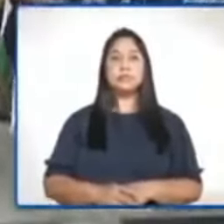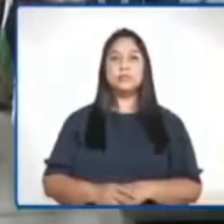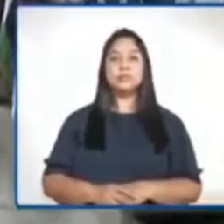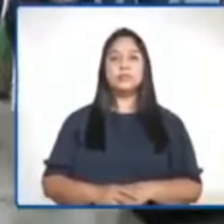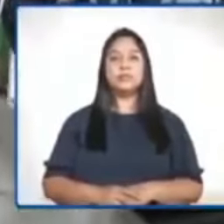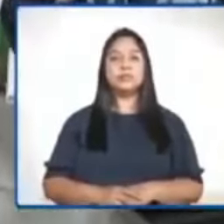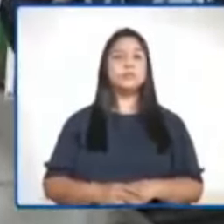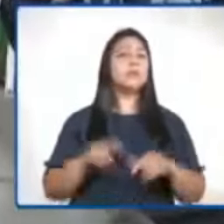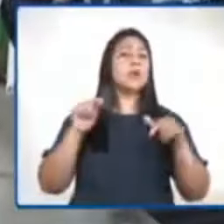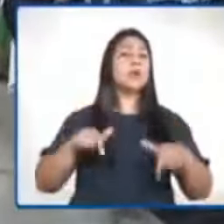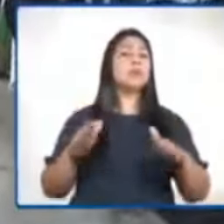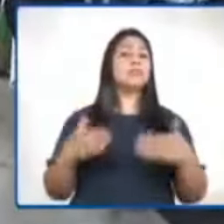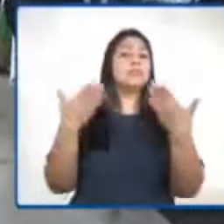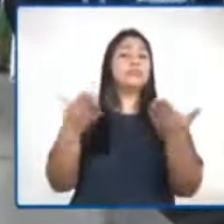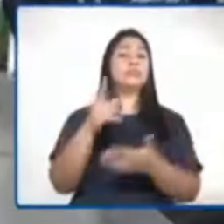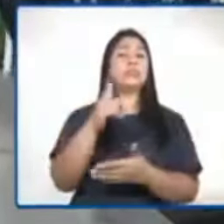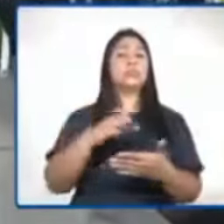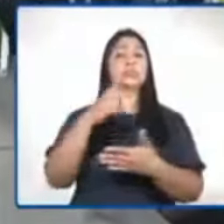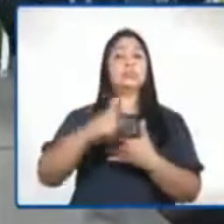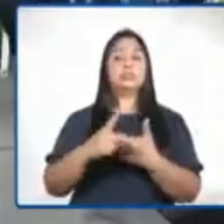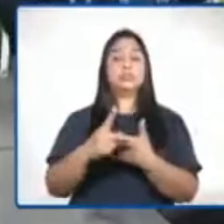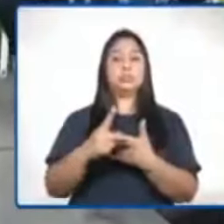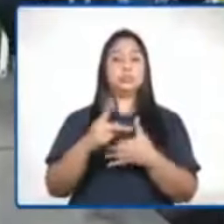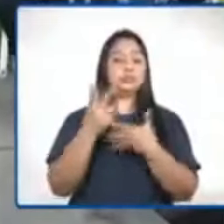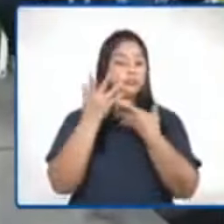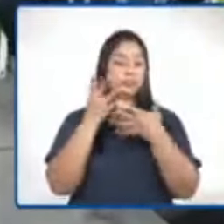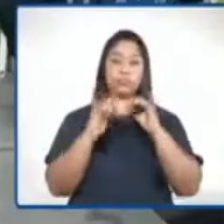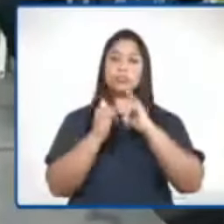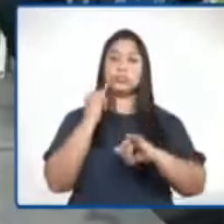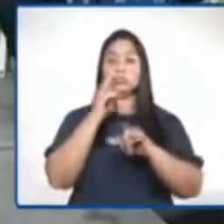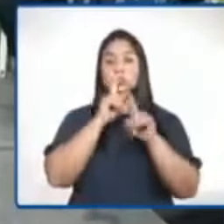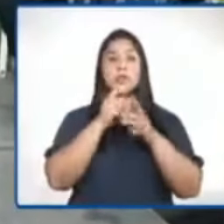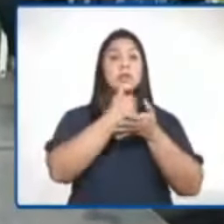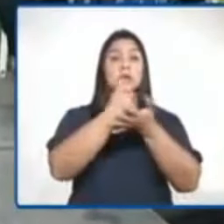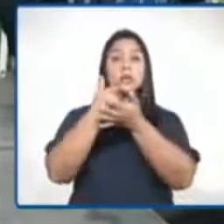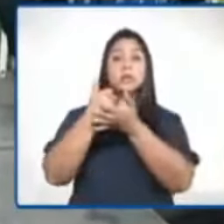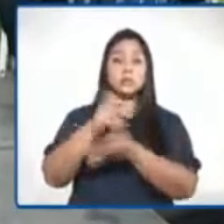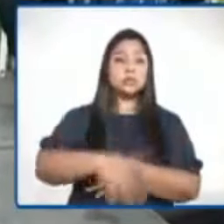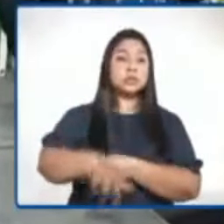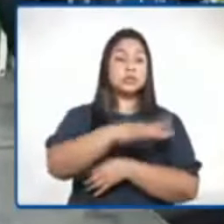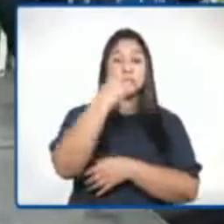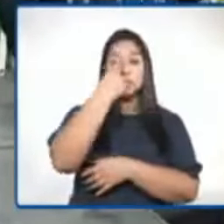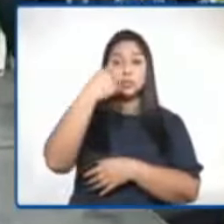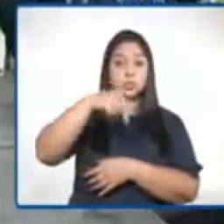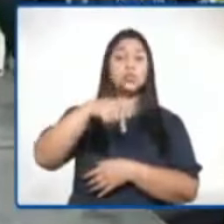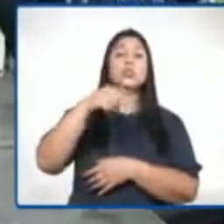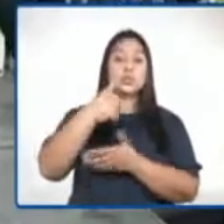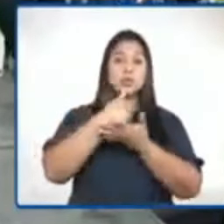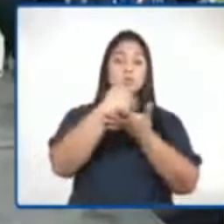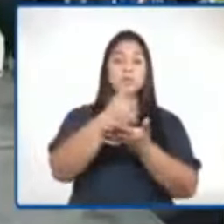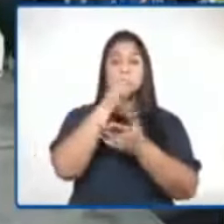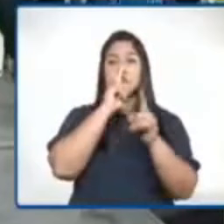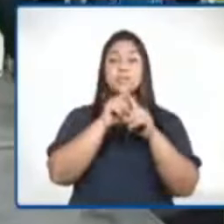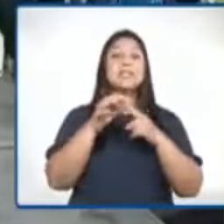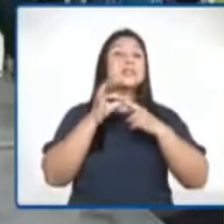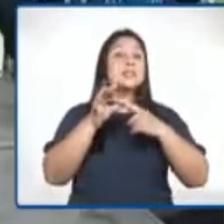Hoy entregamos un proyecto más finalizado, beneficiando de esta manera a la región sur del país y especialmente a